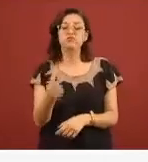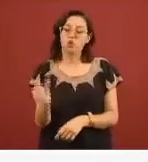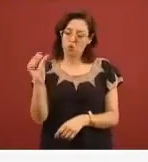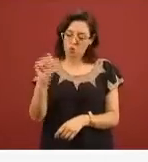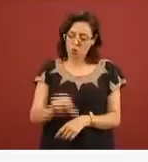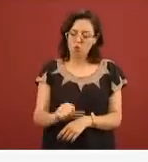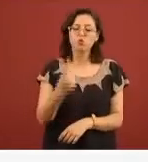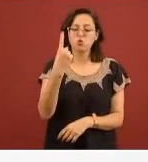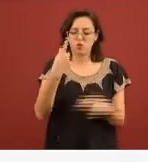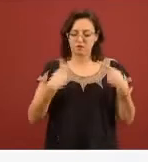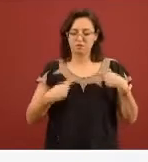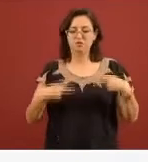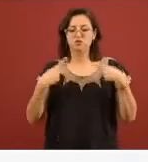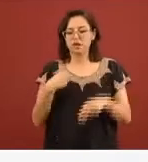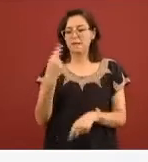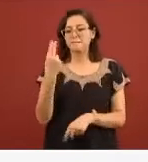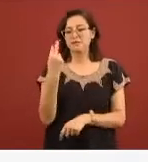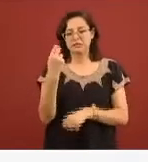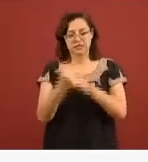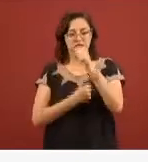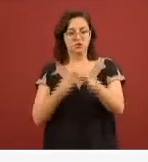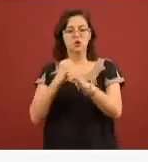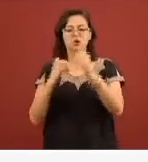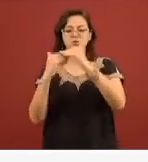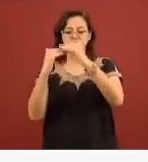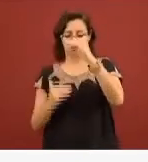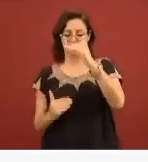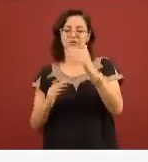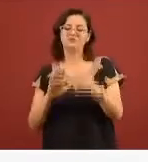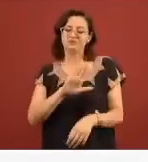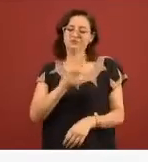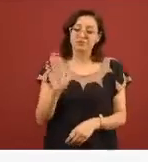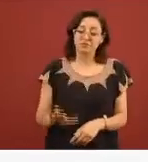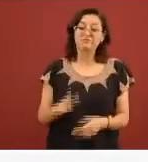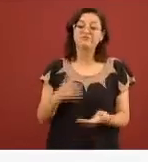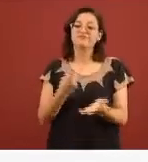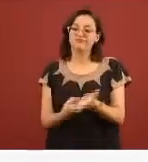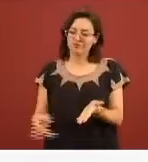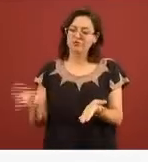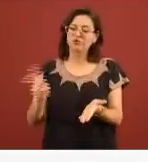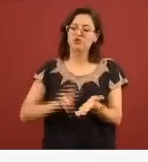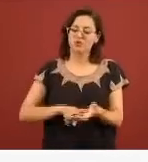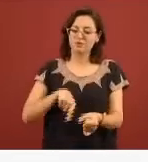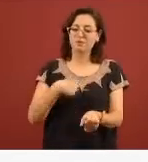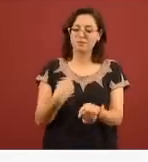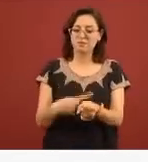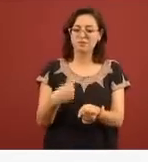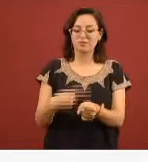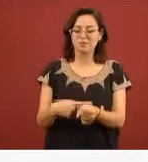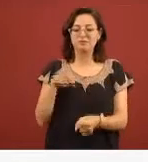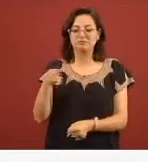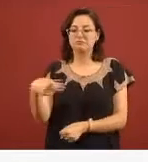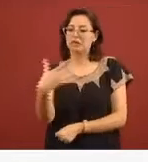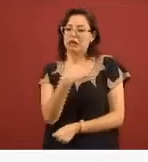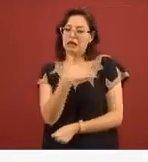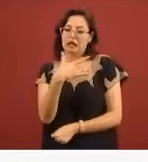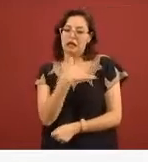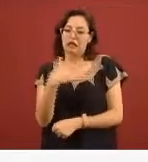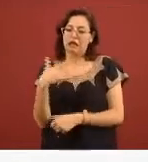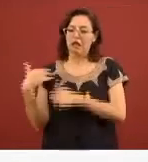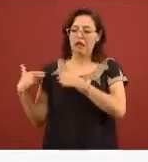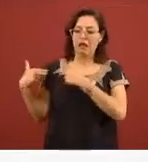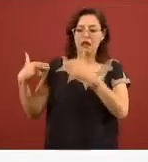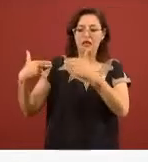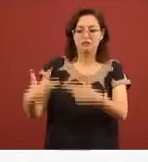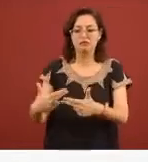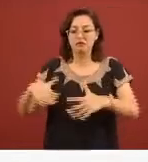lamentable defunción y que en este caso tenía un factor de riesgo asociado, que era una cardiopatía congénita, es decir, la